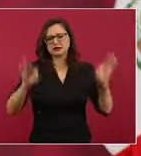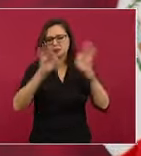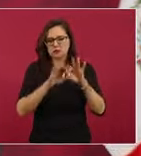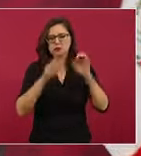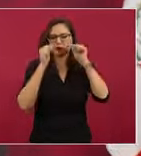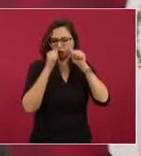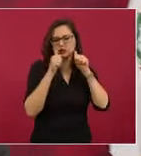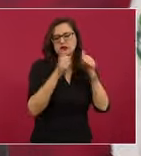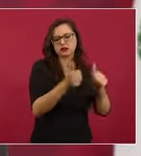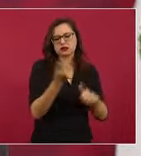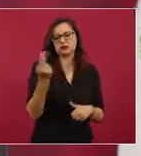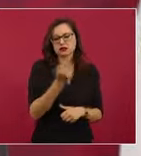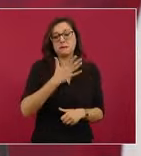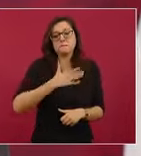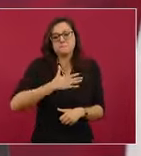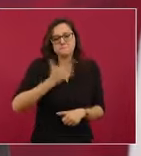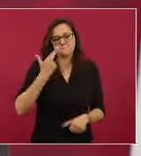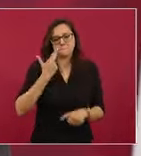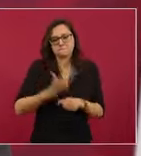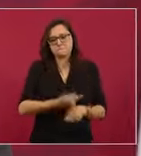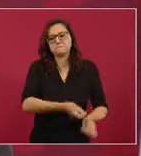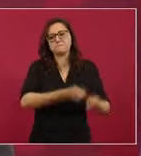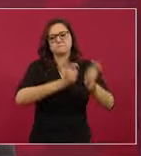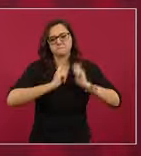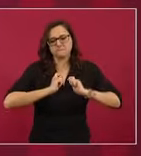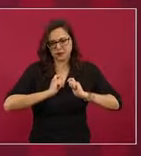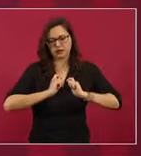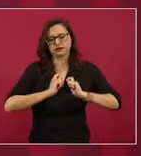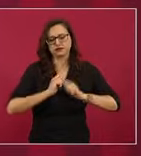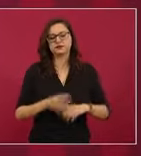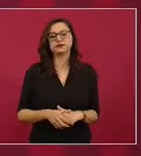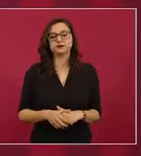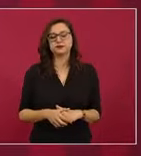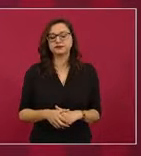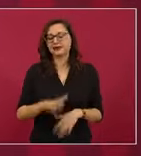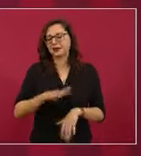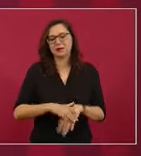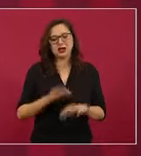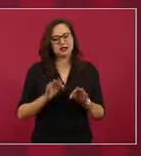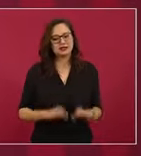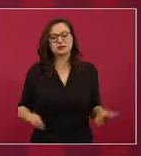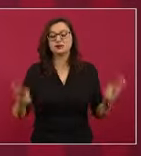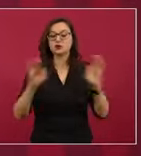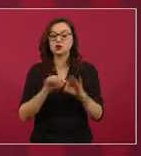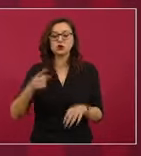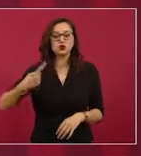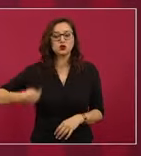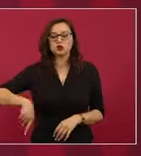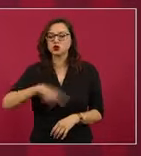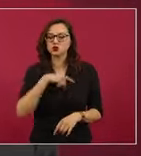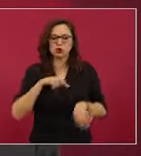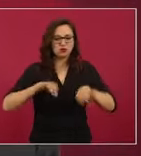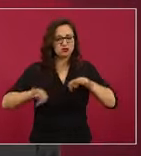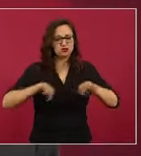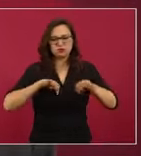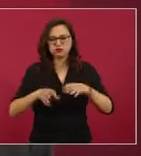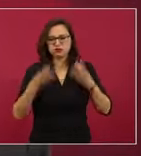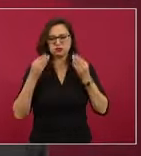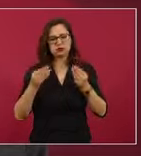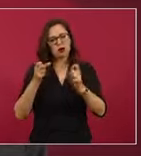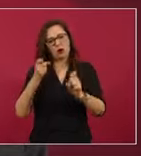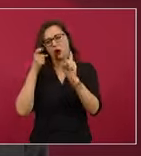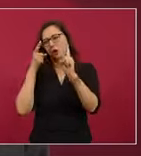más importantes, mucho más importantes. Nosotros tenemos como objetivo principal lograr